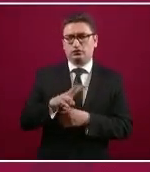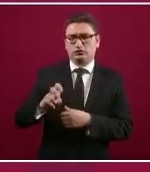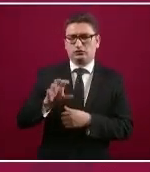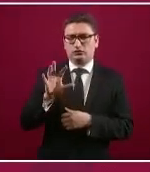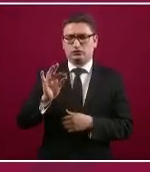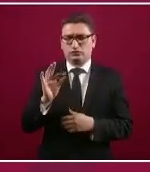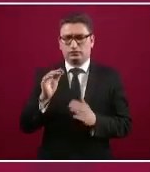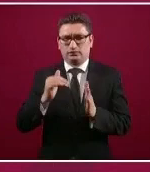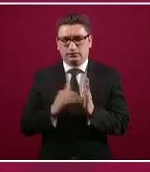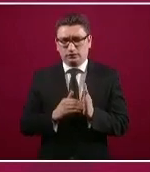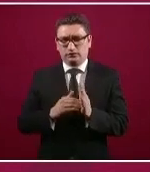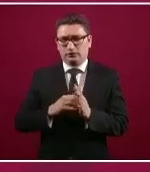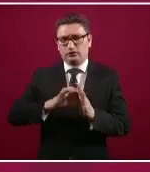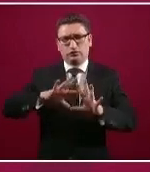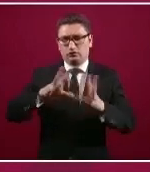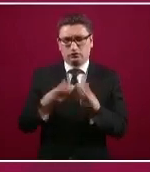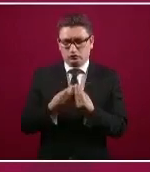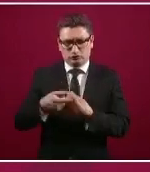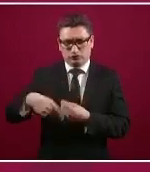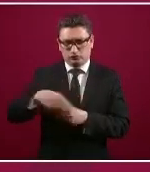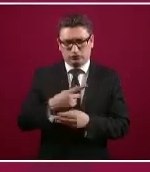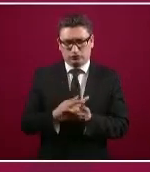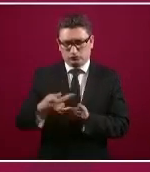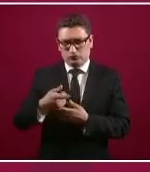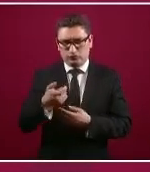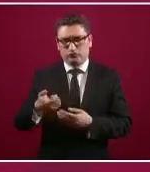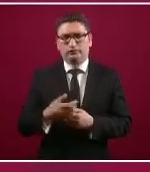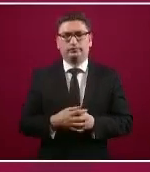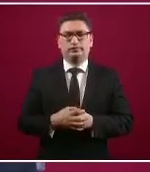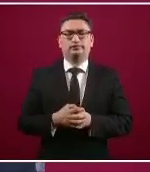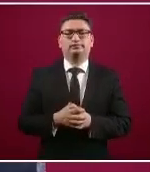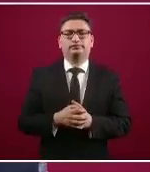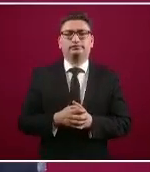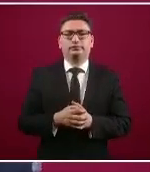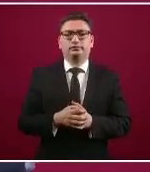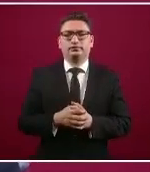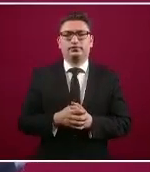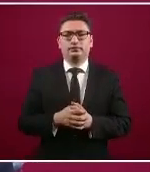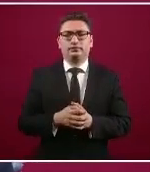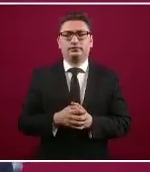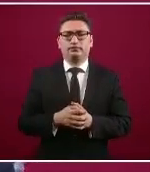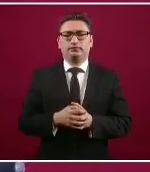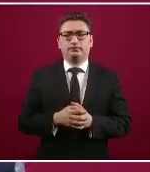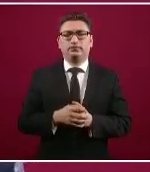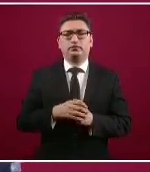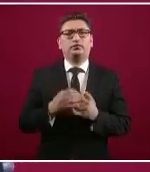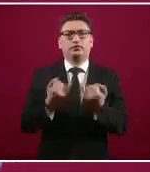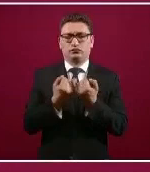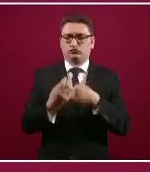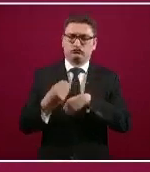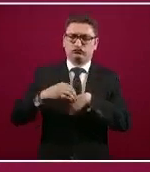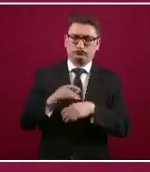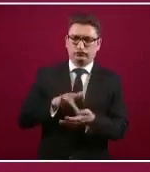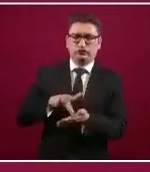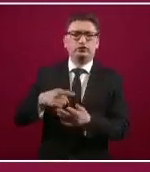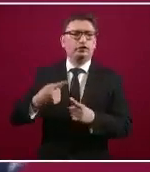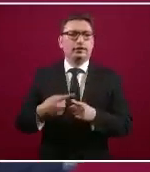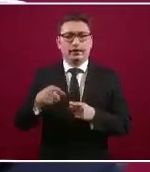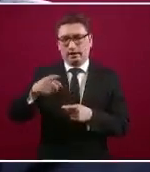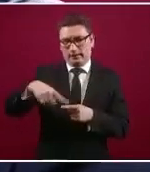240,000 para todos y un apoyo adicional para los